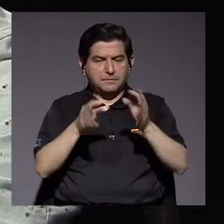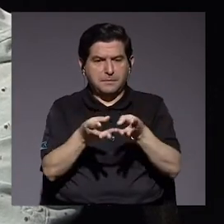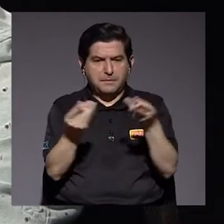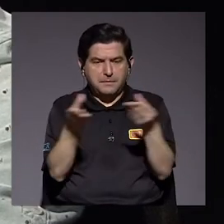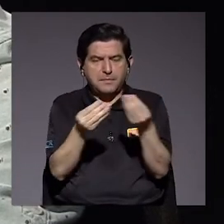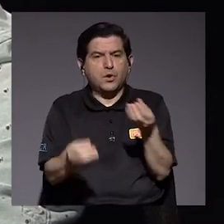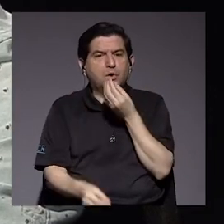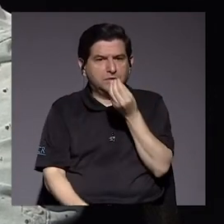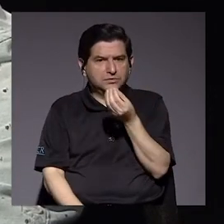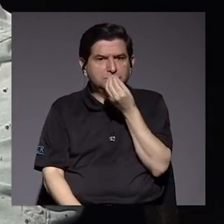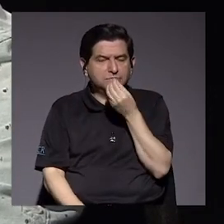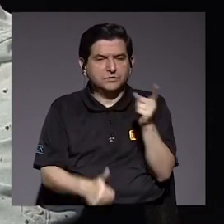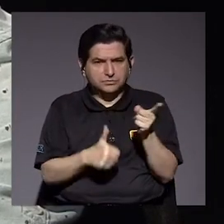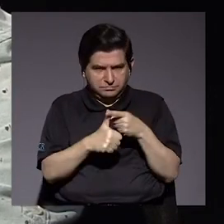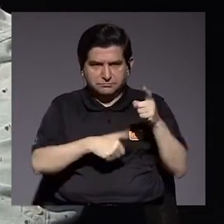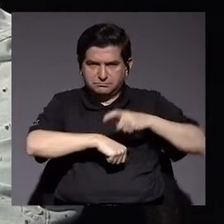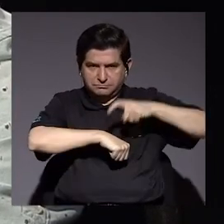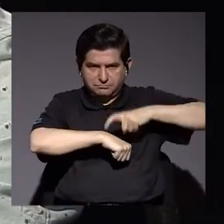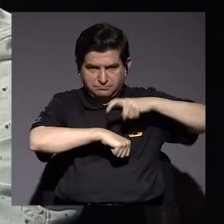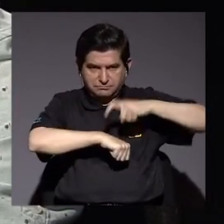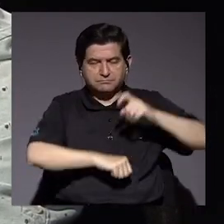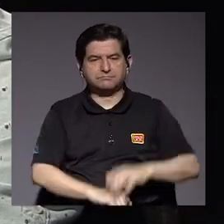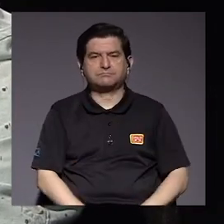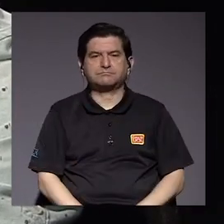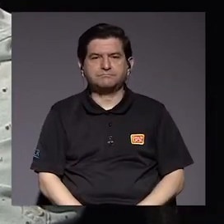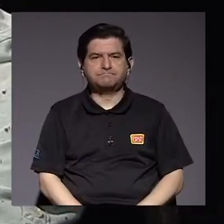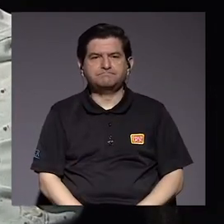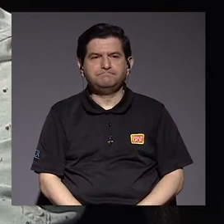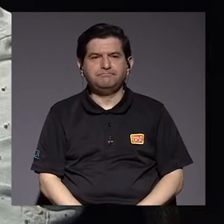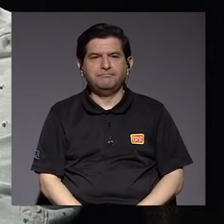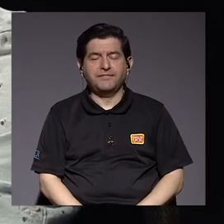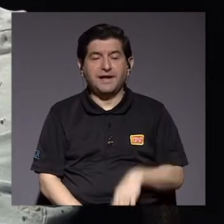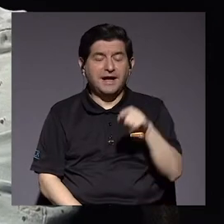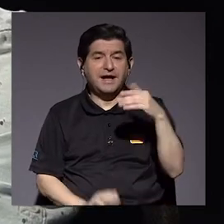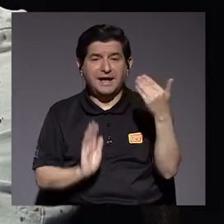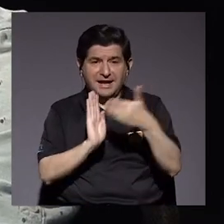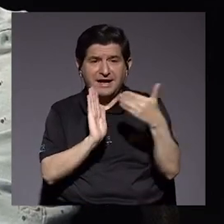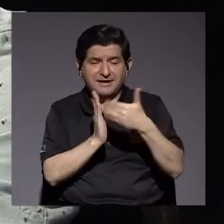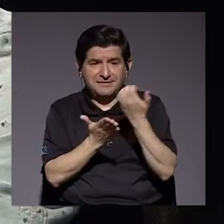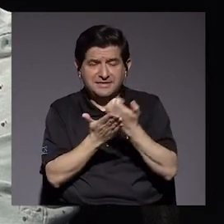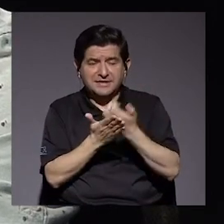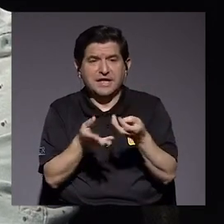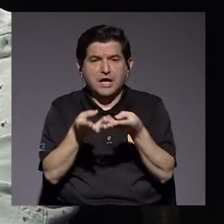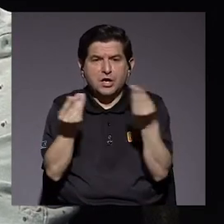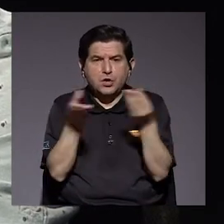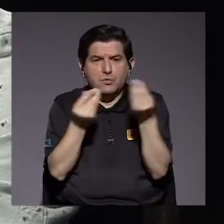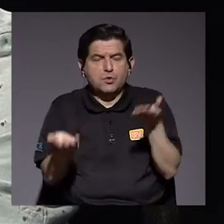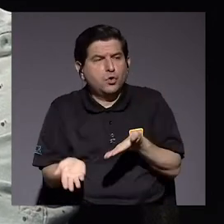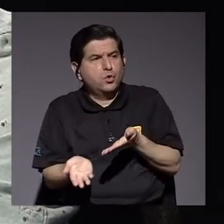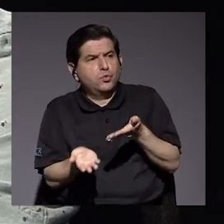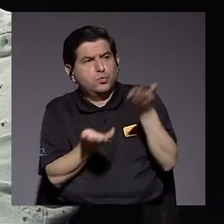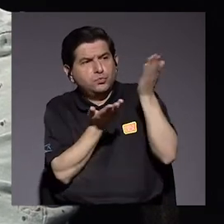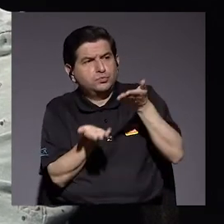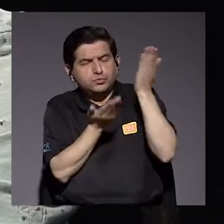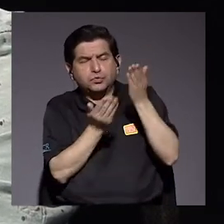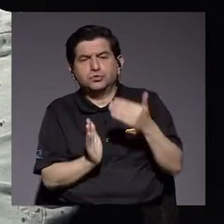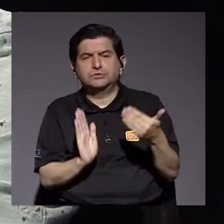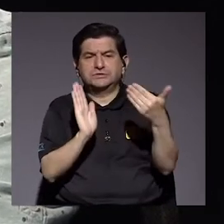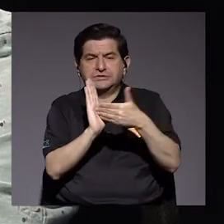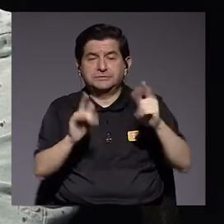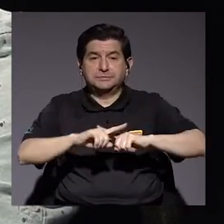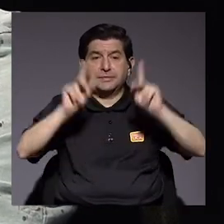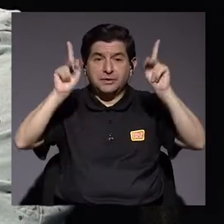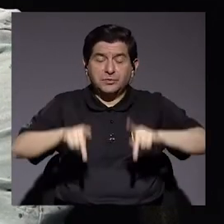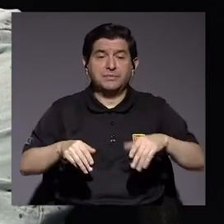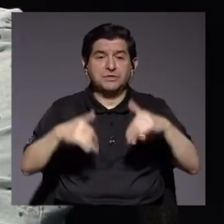productos alimenticios en primera instancia. Así es. Porque al deprimirse la economía vemos que los productos de exportación empiezan a sufrir. Pero entonces las